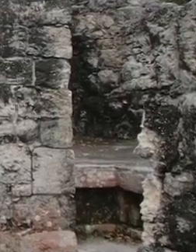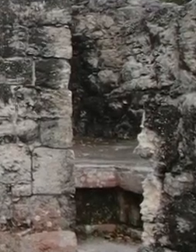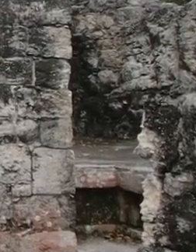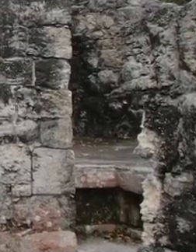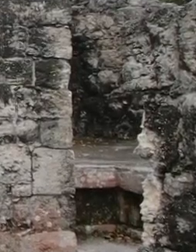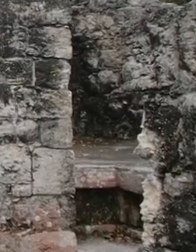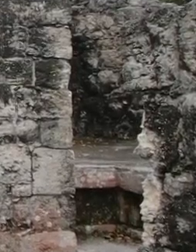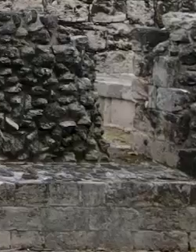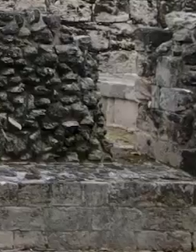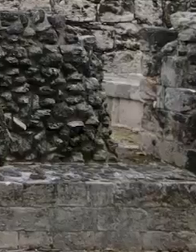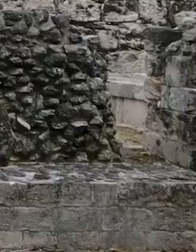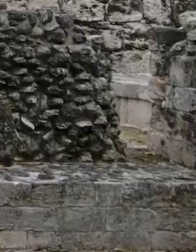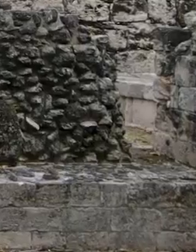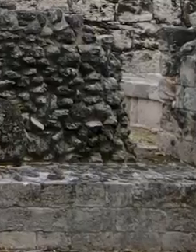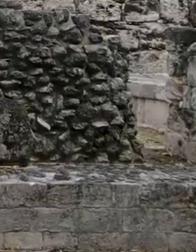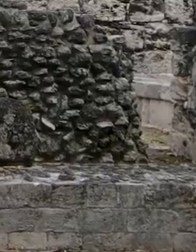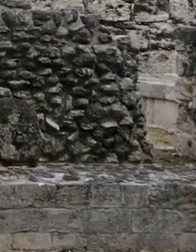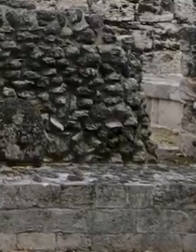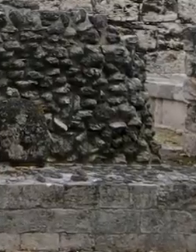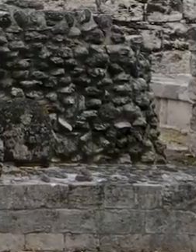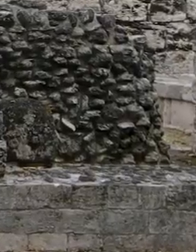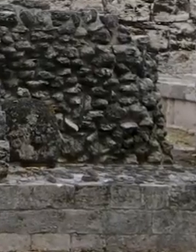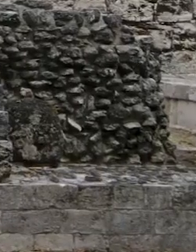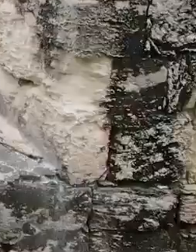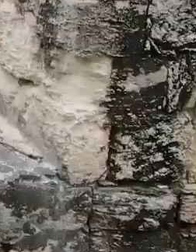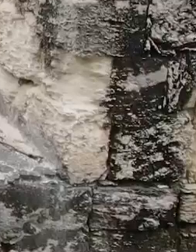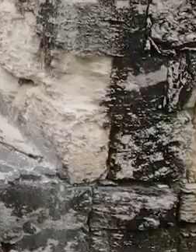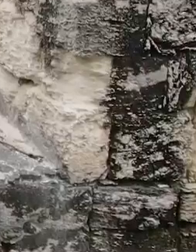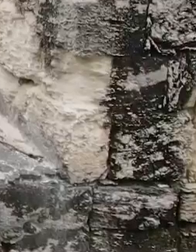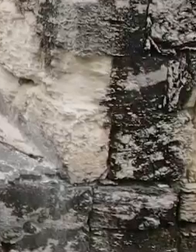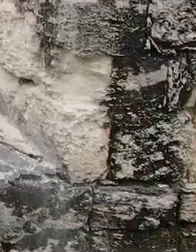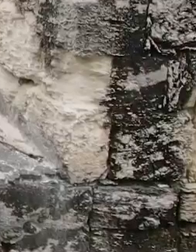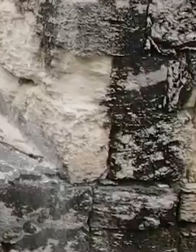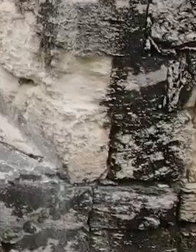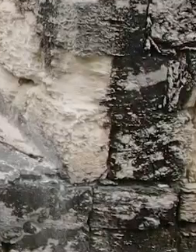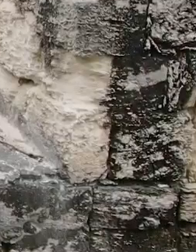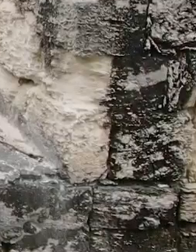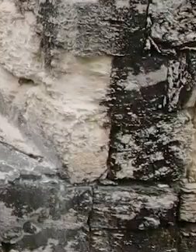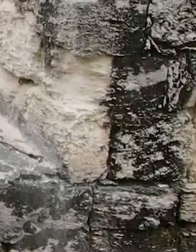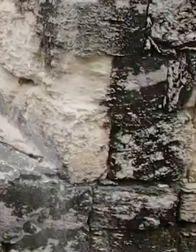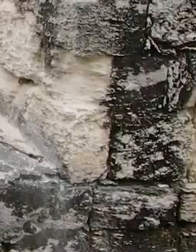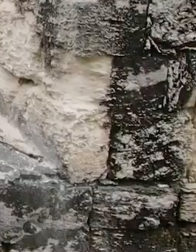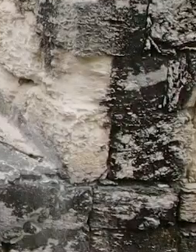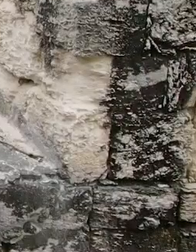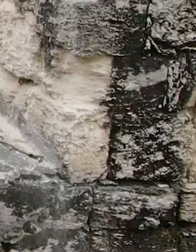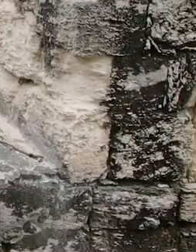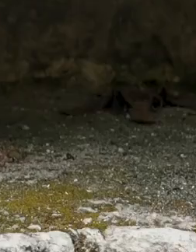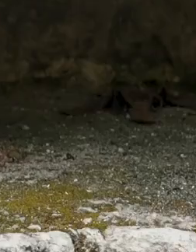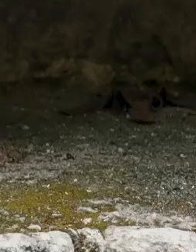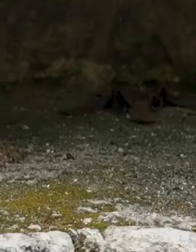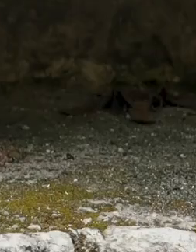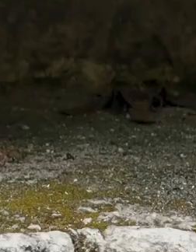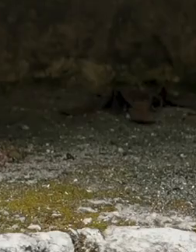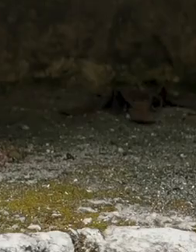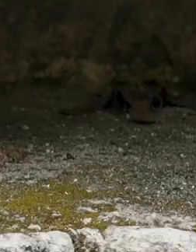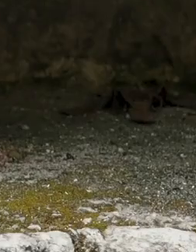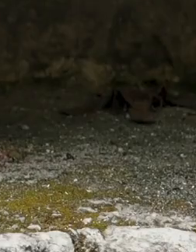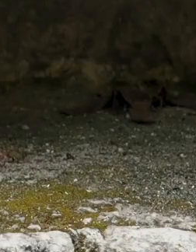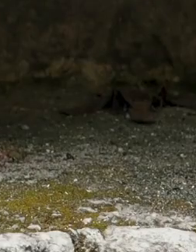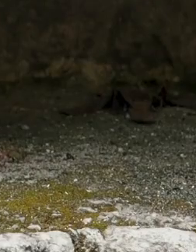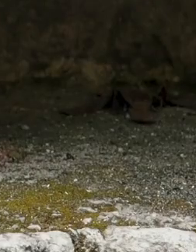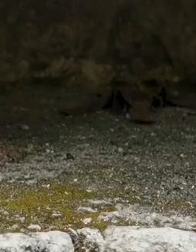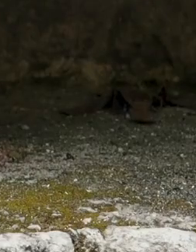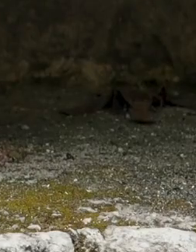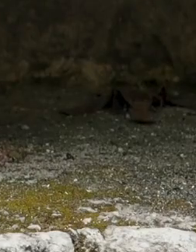techos abovedados, con decoraciones en forma de T, elemento que simboliza al viento, Ik, haciendo alusión